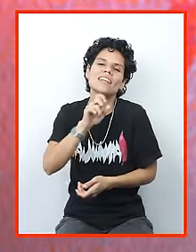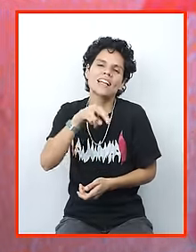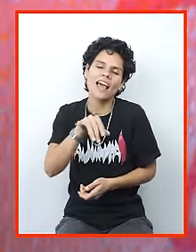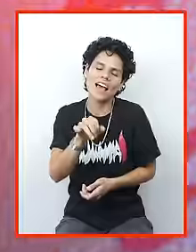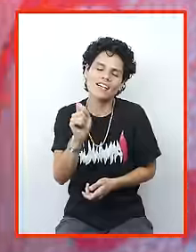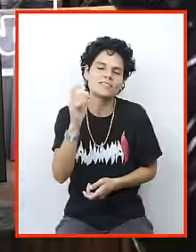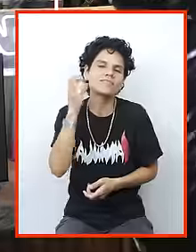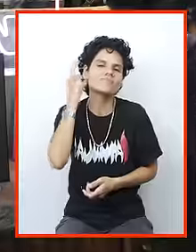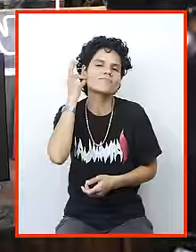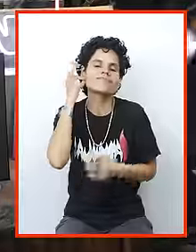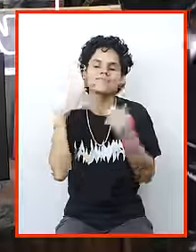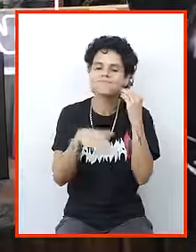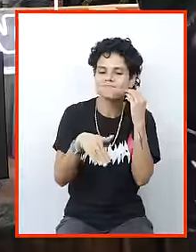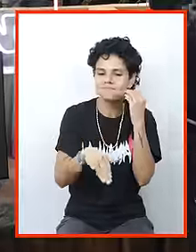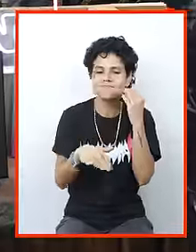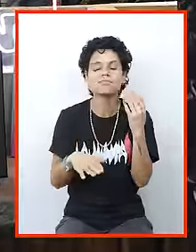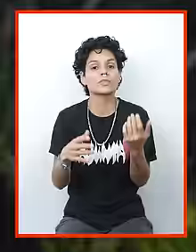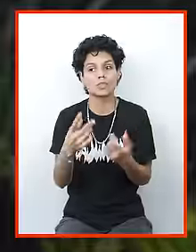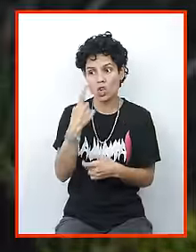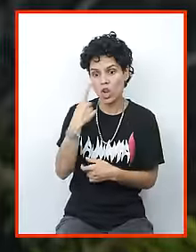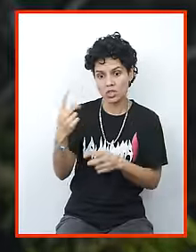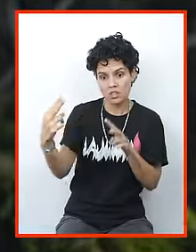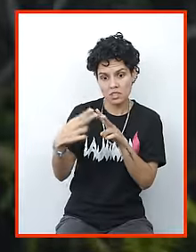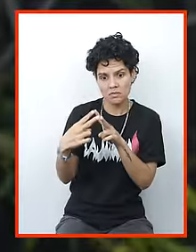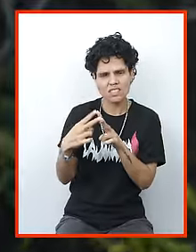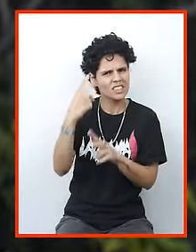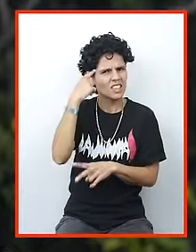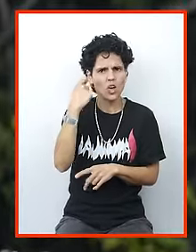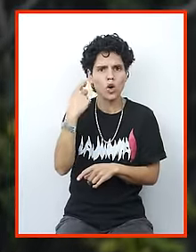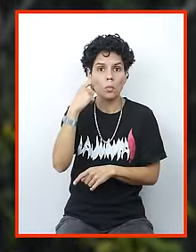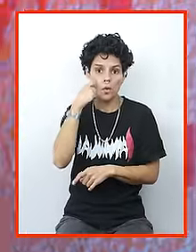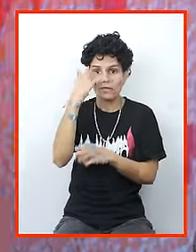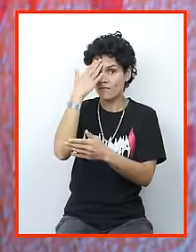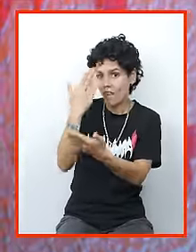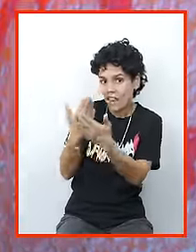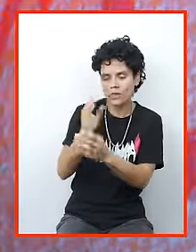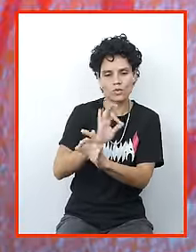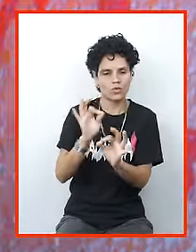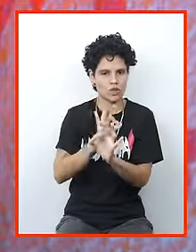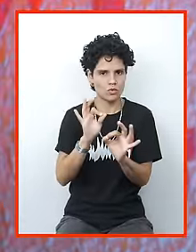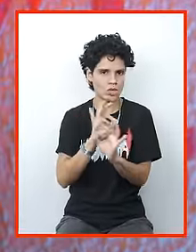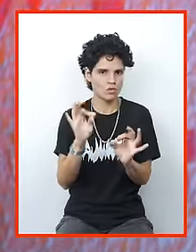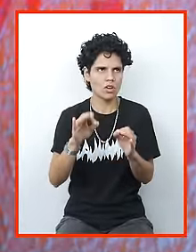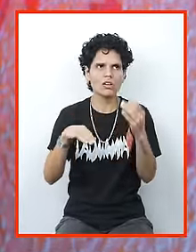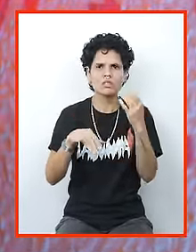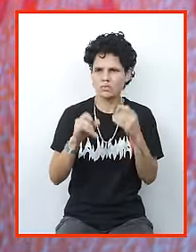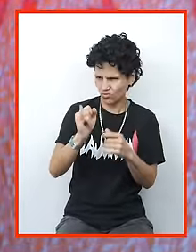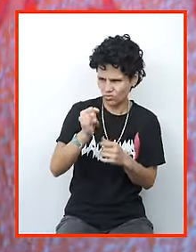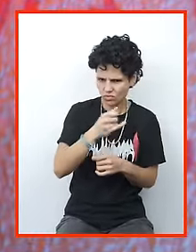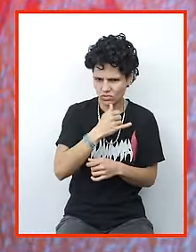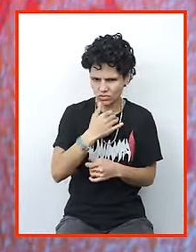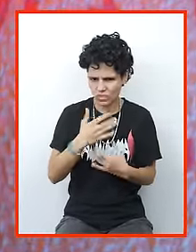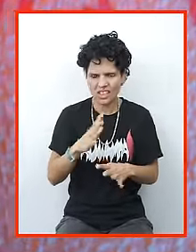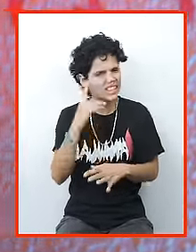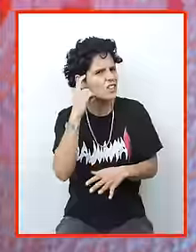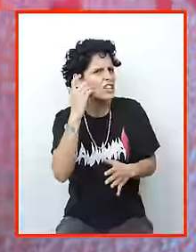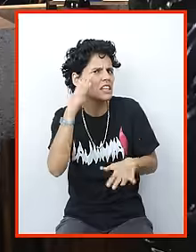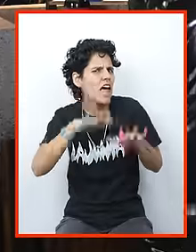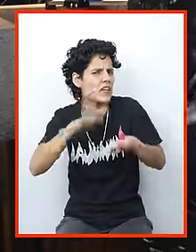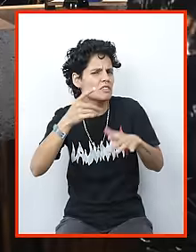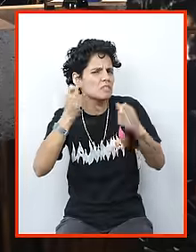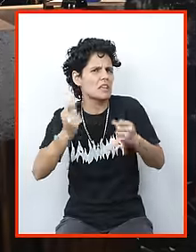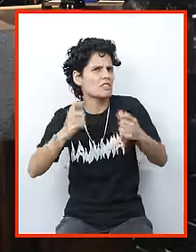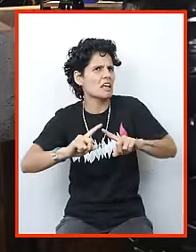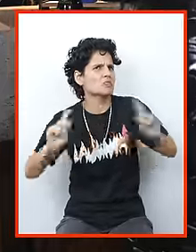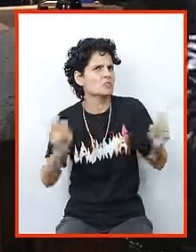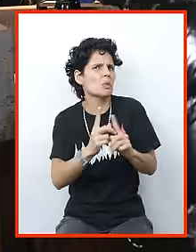hola, la conozco. ¿Conocí a ese? En persona no. ¿No? Sí, no puede una ser. Una vez parece en un estudio. Ahí como... puede ser, sí. Ha